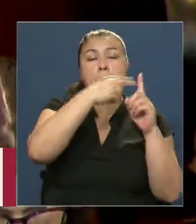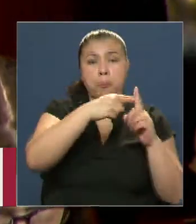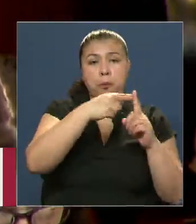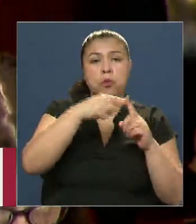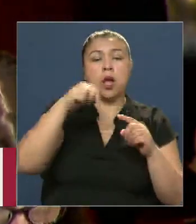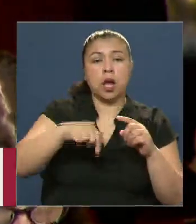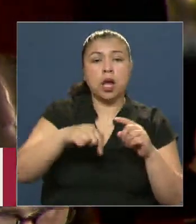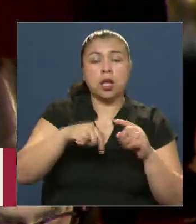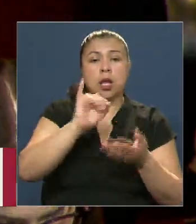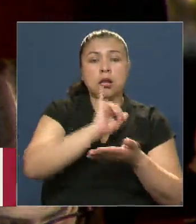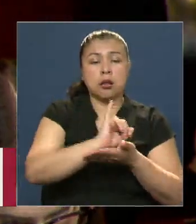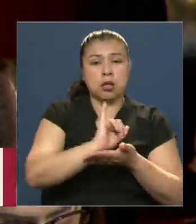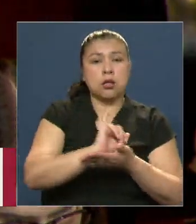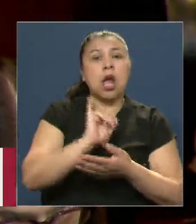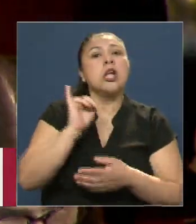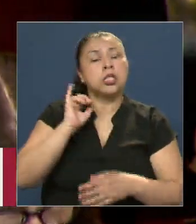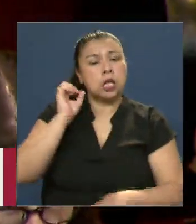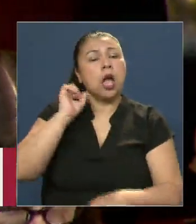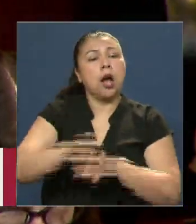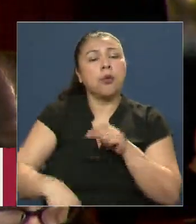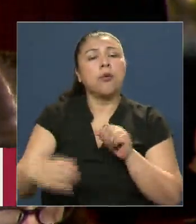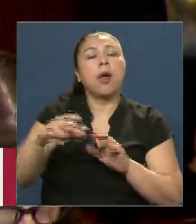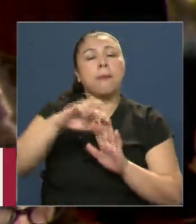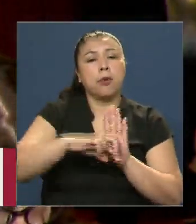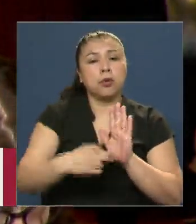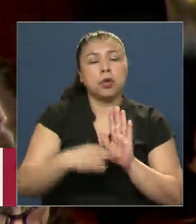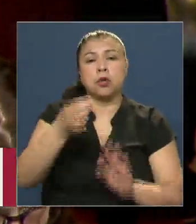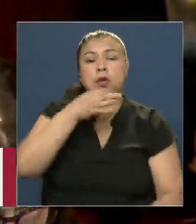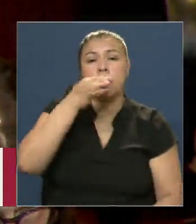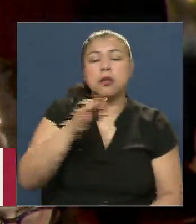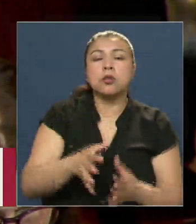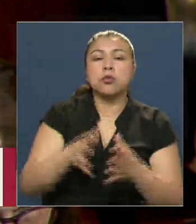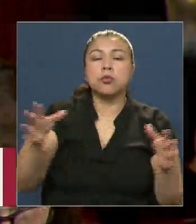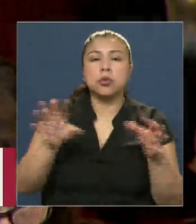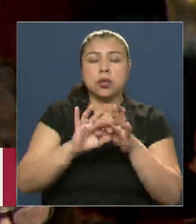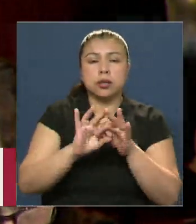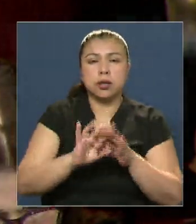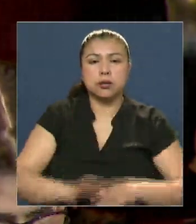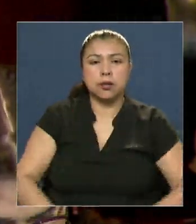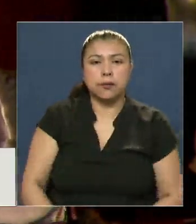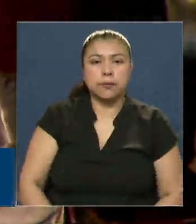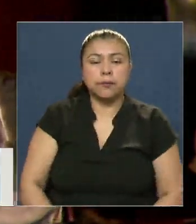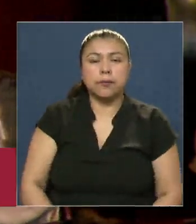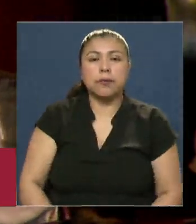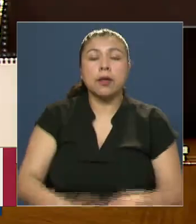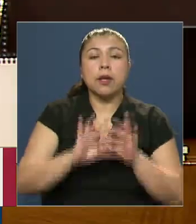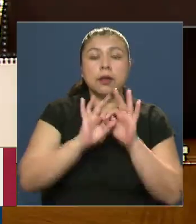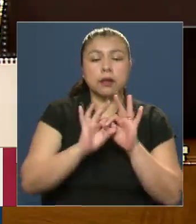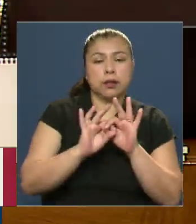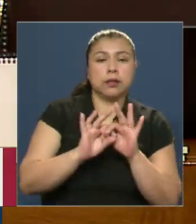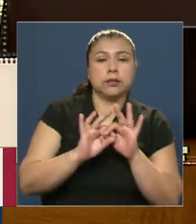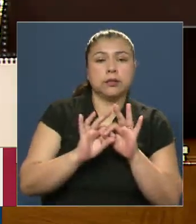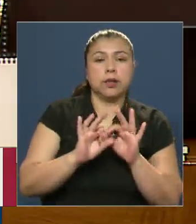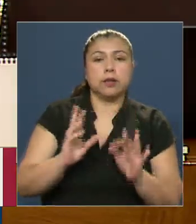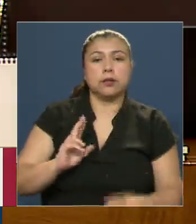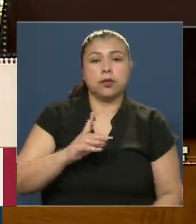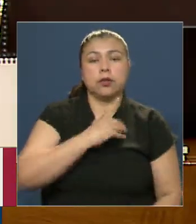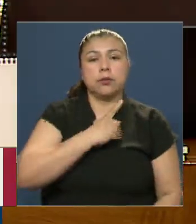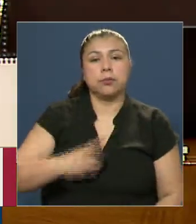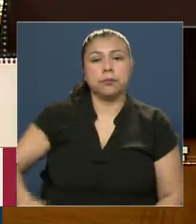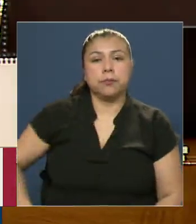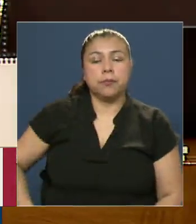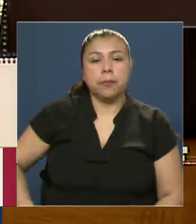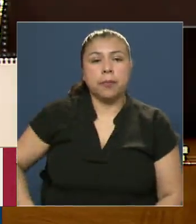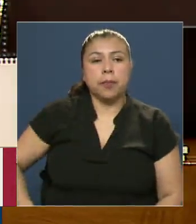esta organización, es que aprobaré este proyecto. He dicho. Muchas gracias. Muchas gracias, señor diputado don